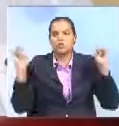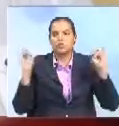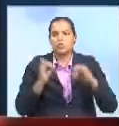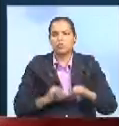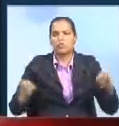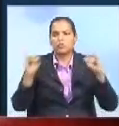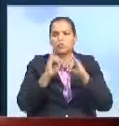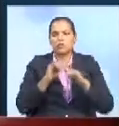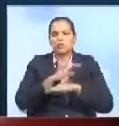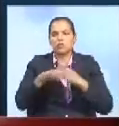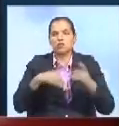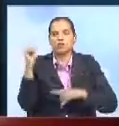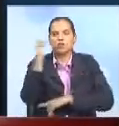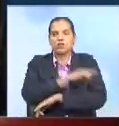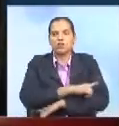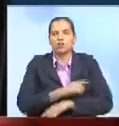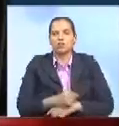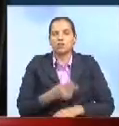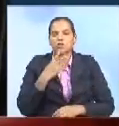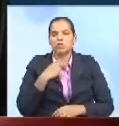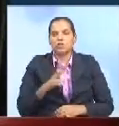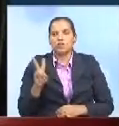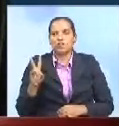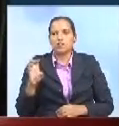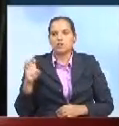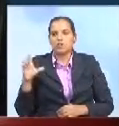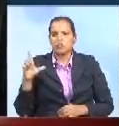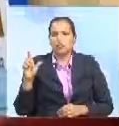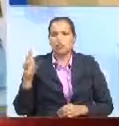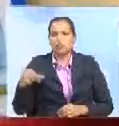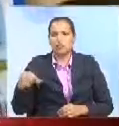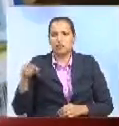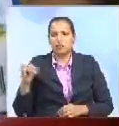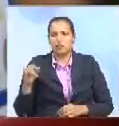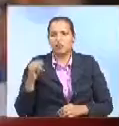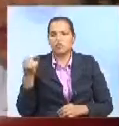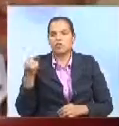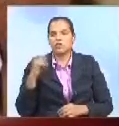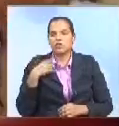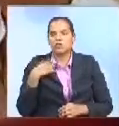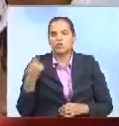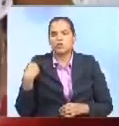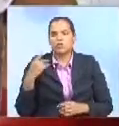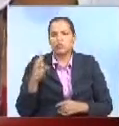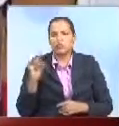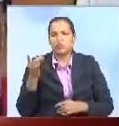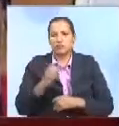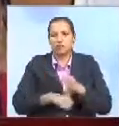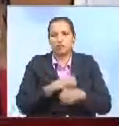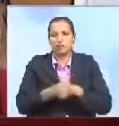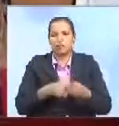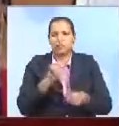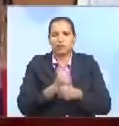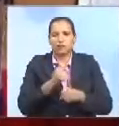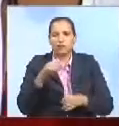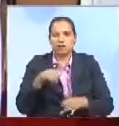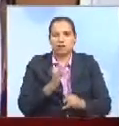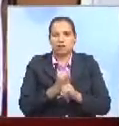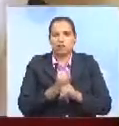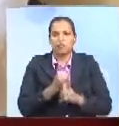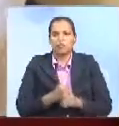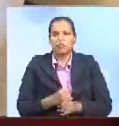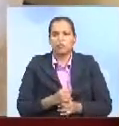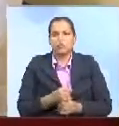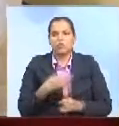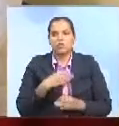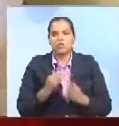del día a día. Belky Cuero, coordinadora de ventas de la empresa informativa, tiene 18 años trabajando en la misma. Tiempo